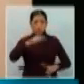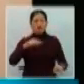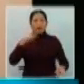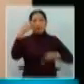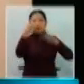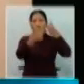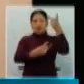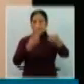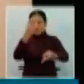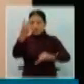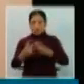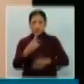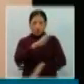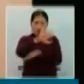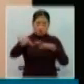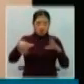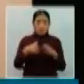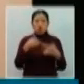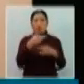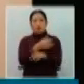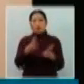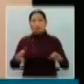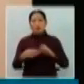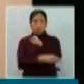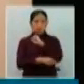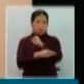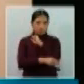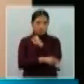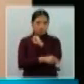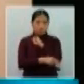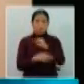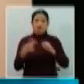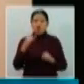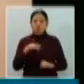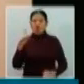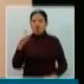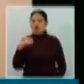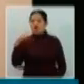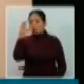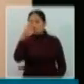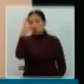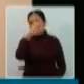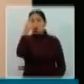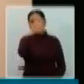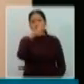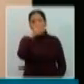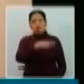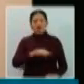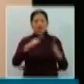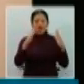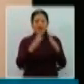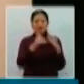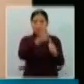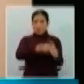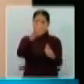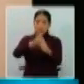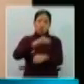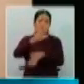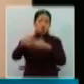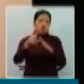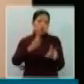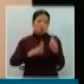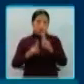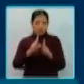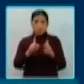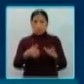nosotros a todo el territorio nacional, buscando las viviendas que están en todo el país. Buscamos a las